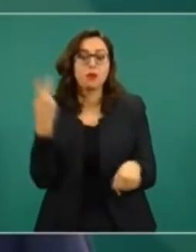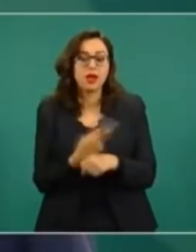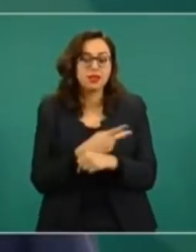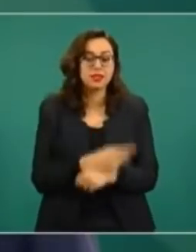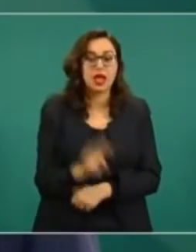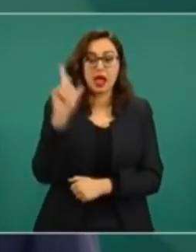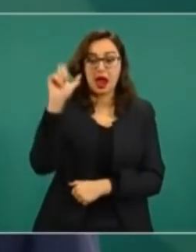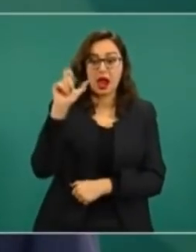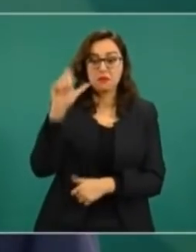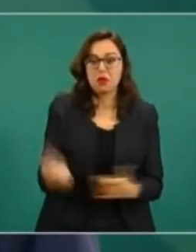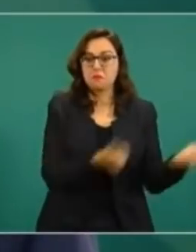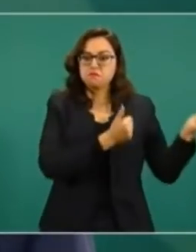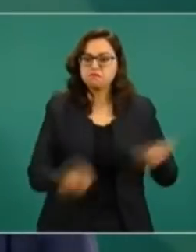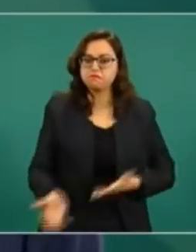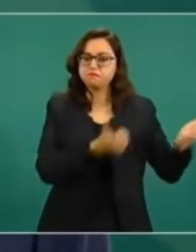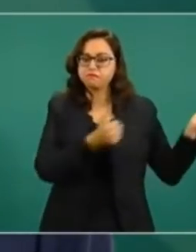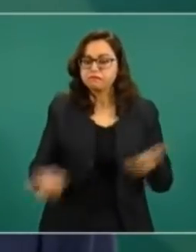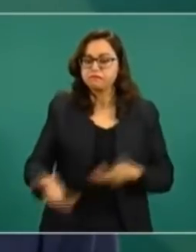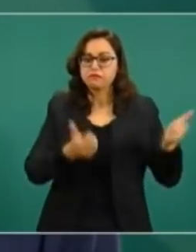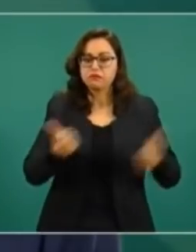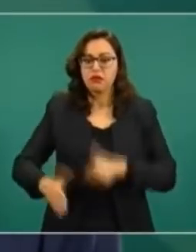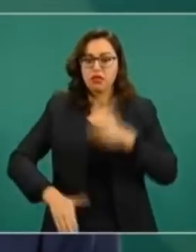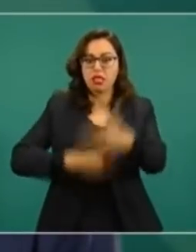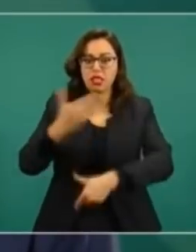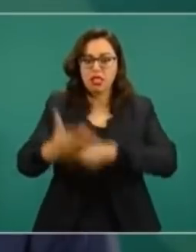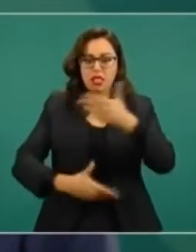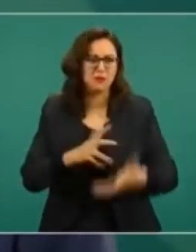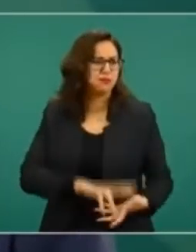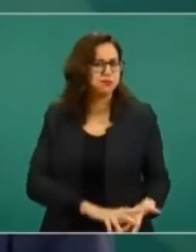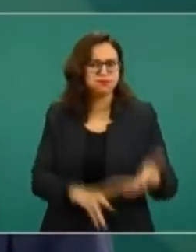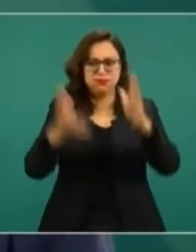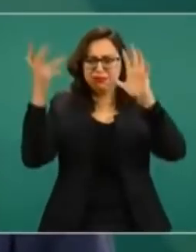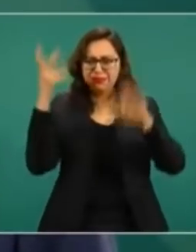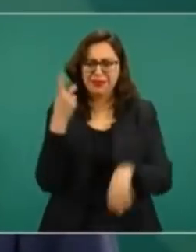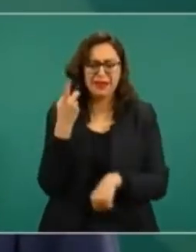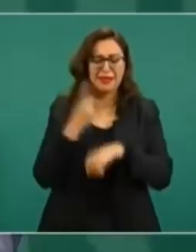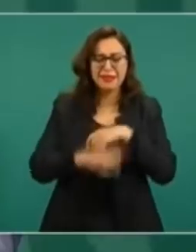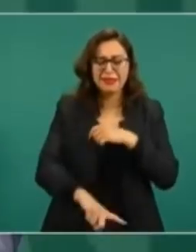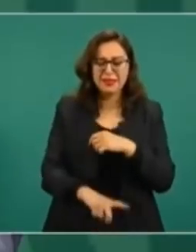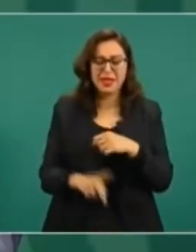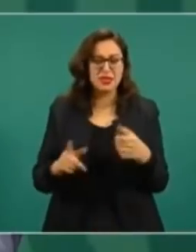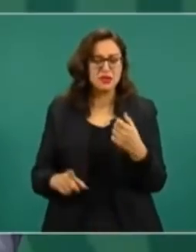daño. Y cuando